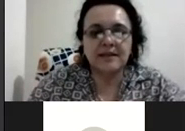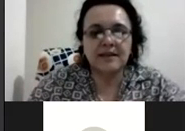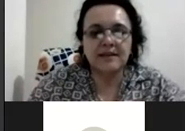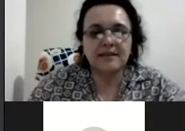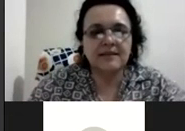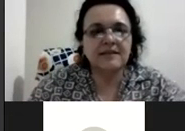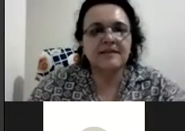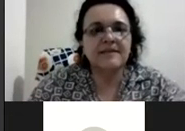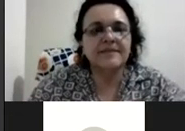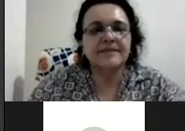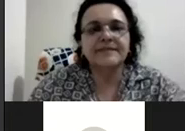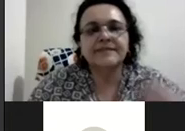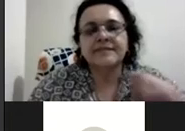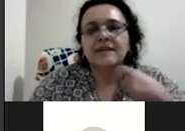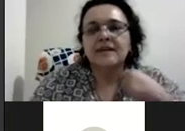las chicas.